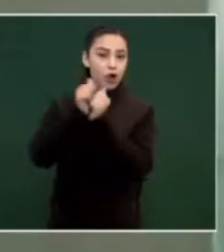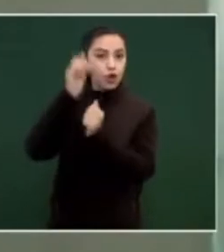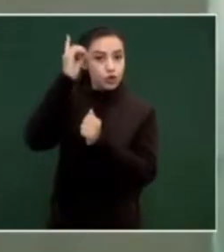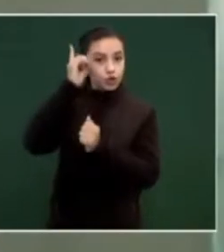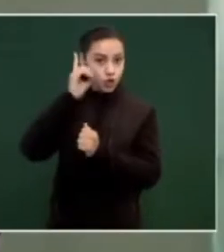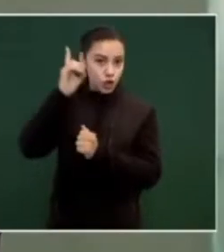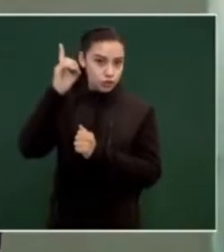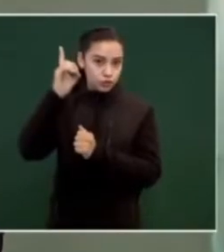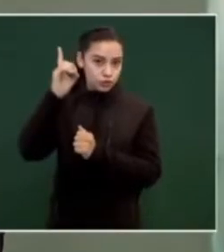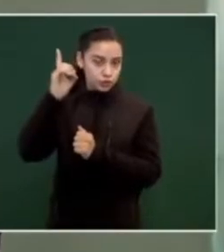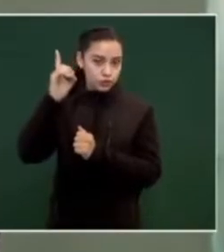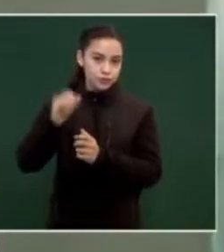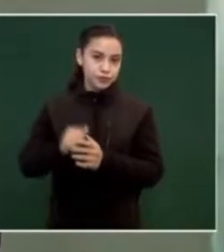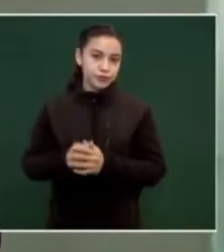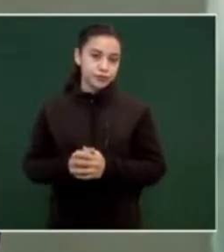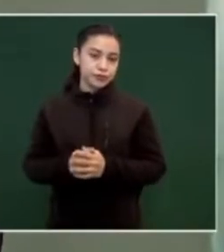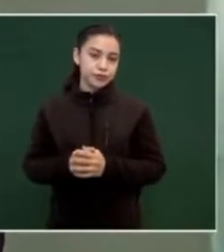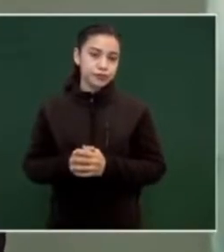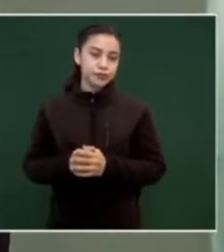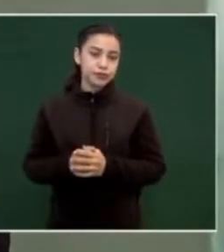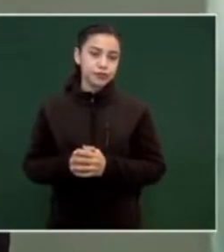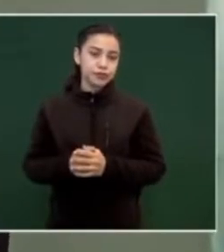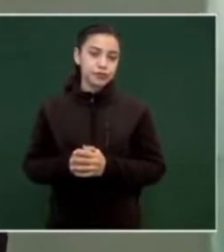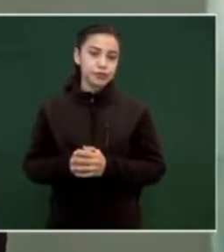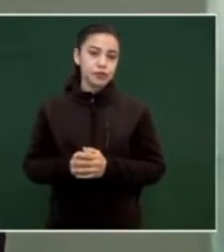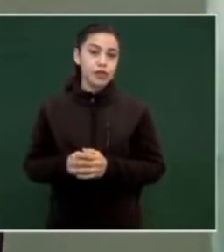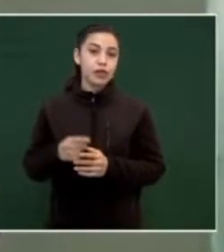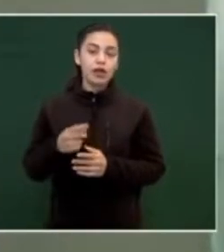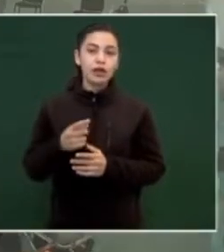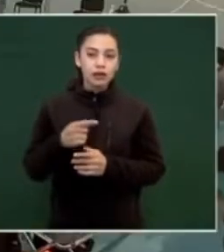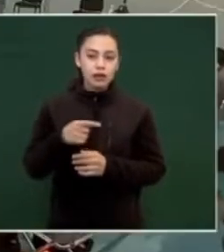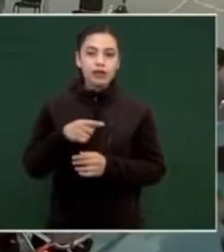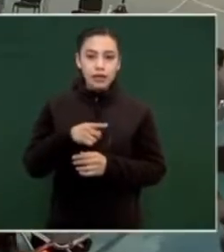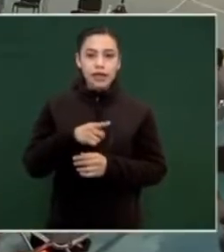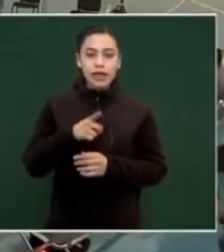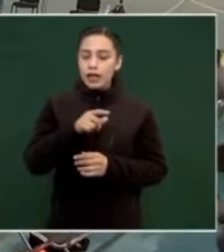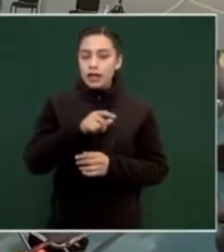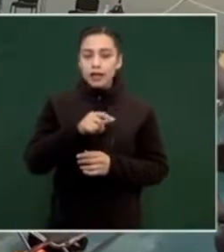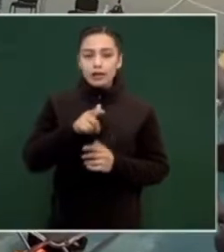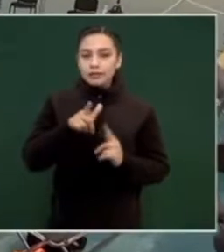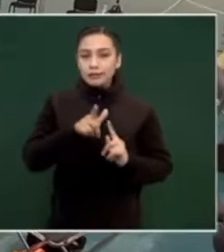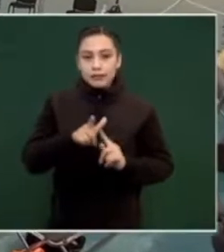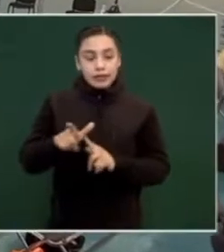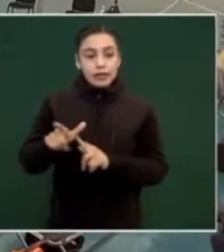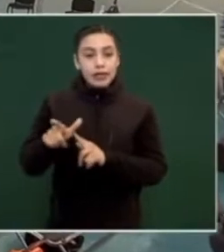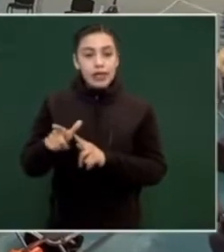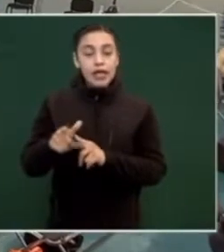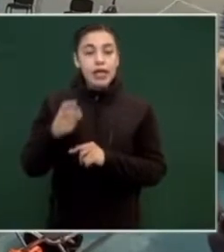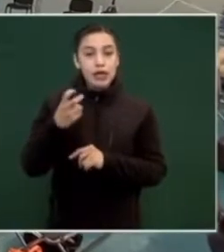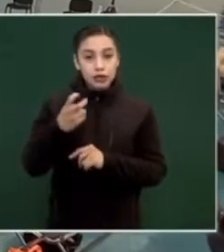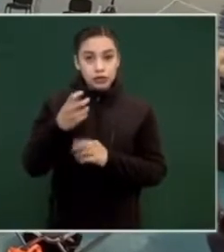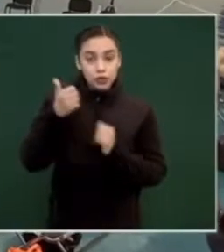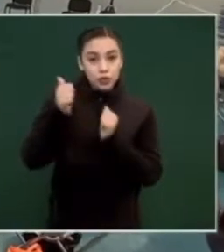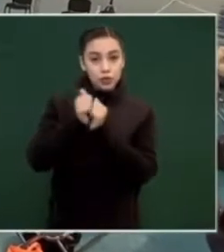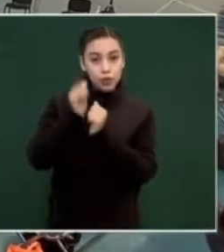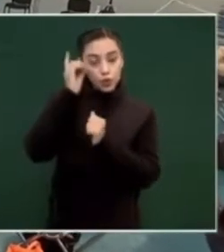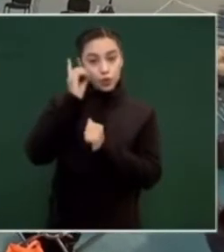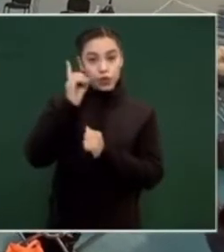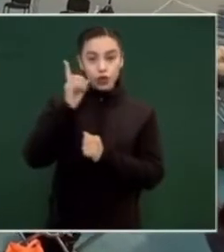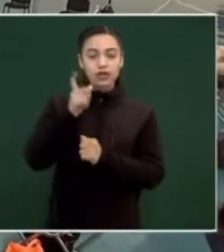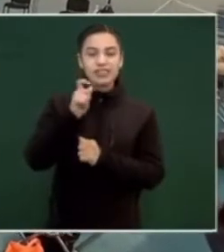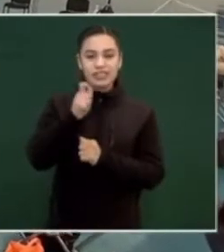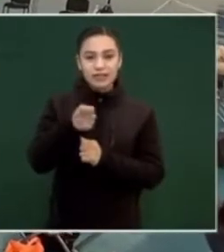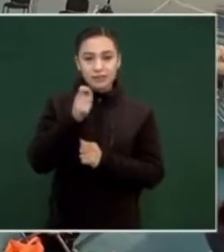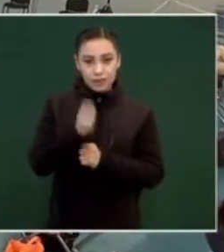él equiparaba la conciencia con dios es estar bien